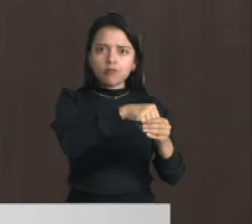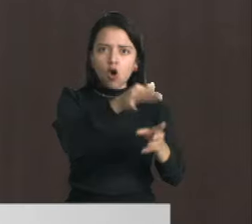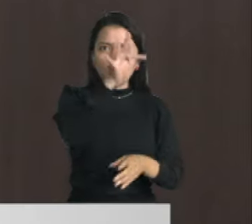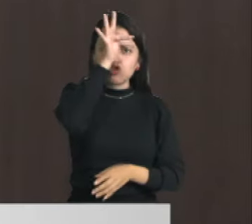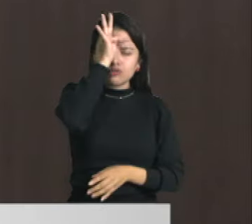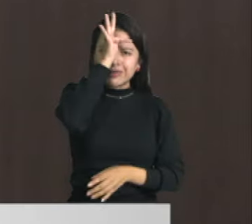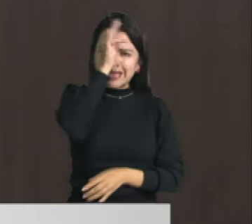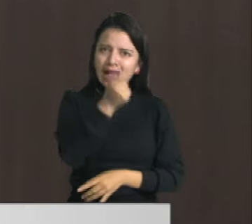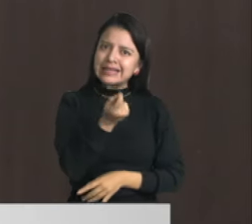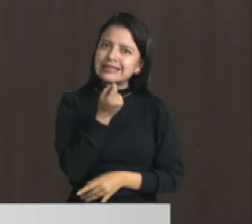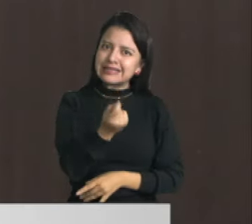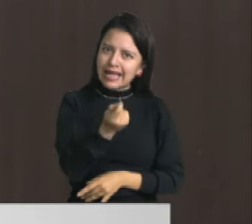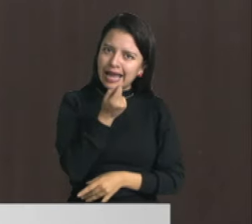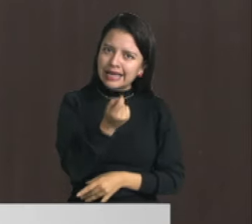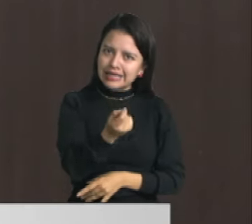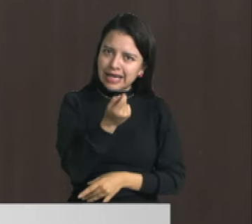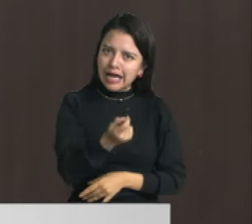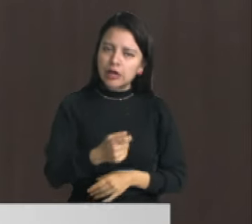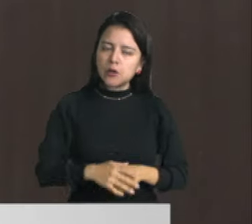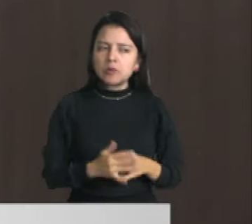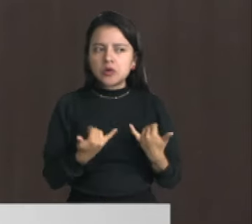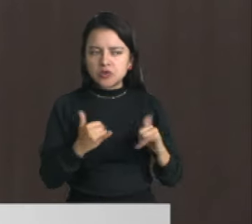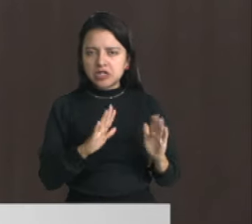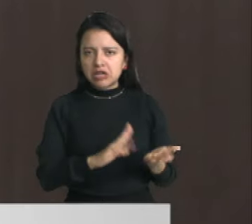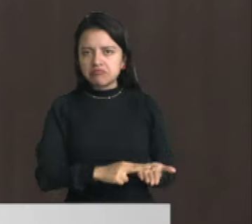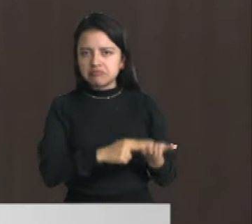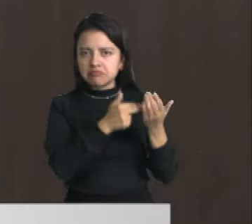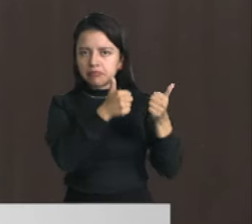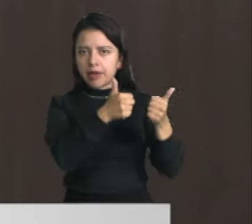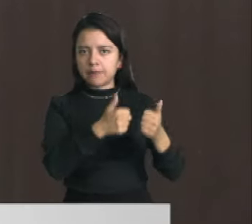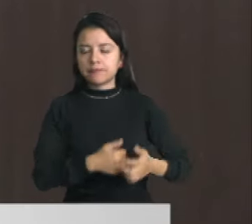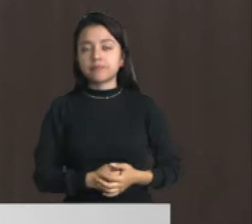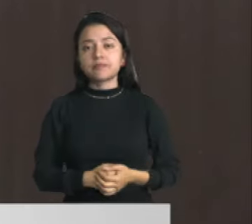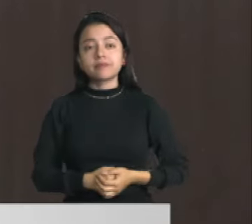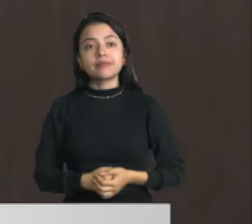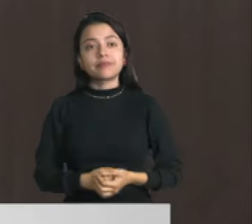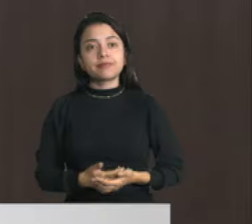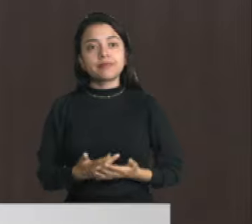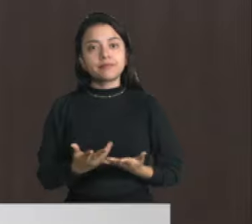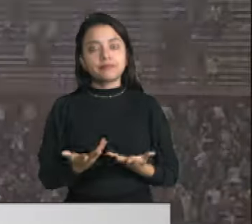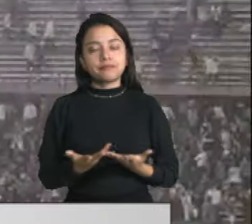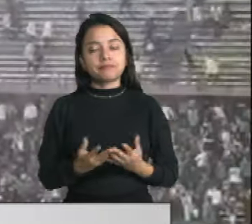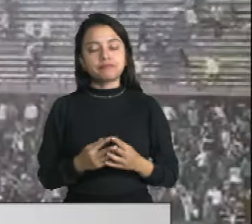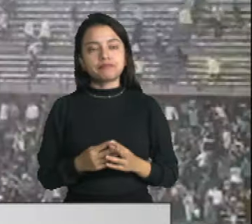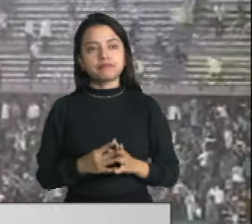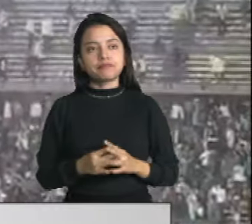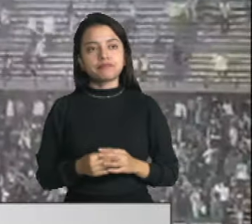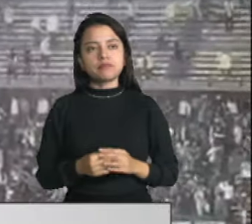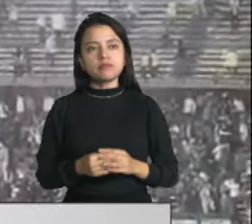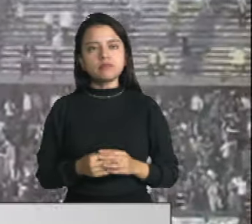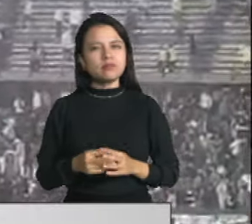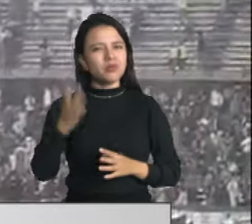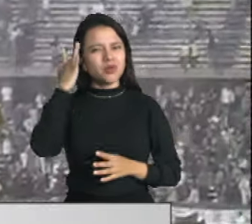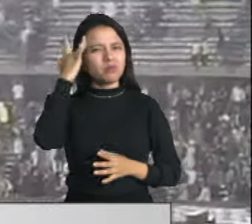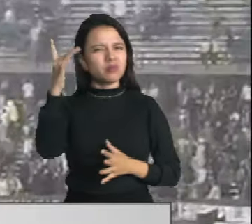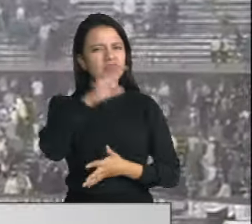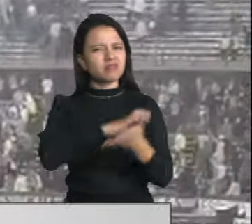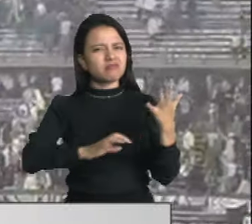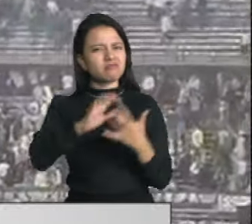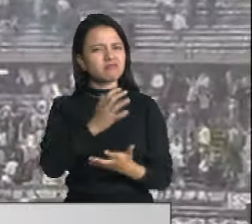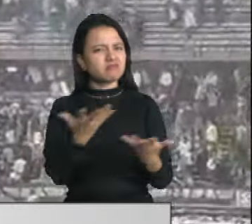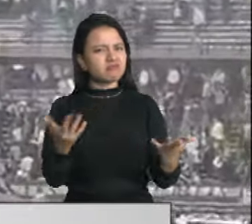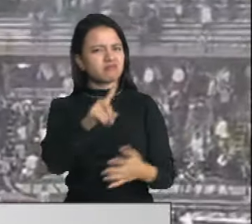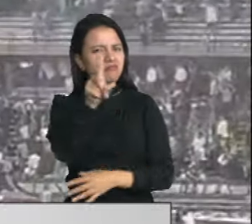algunas heridas y que en este momento están estables. Como lo decía anteriormente, en centro asistencial. ¿Qué desató la jornada de